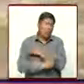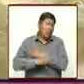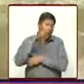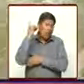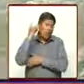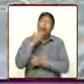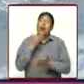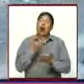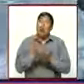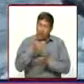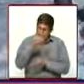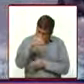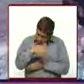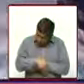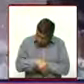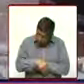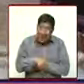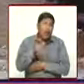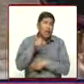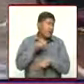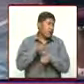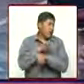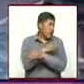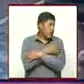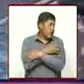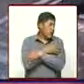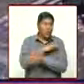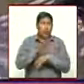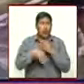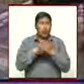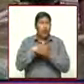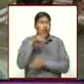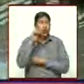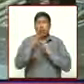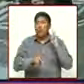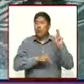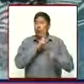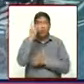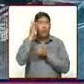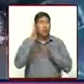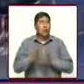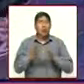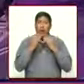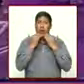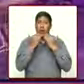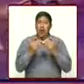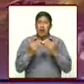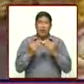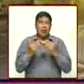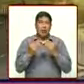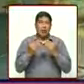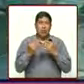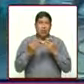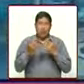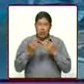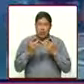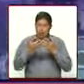Sí, muy buenas noches, en verdad saludamos a toda la población boliviana. Gracias a esta magnificencia